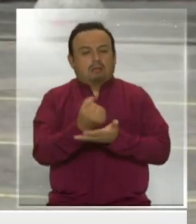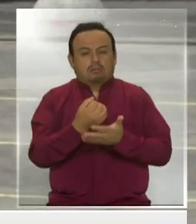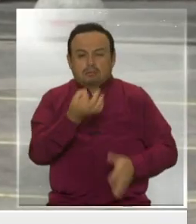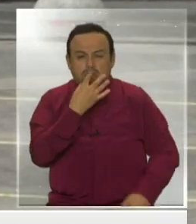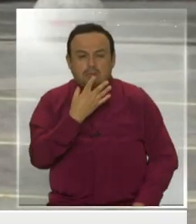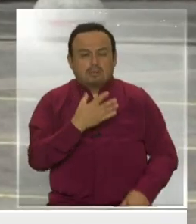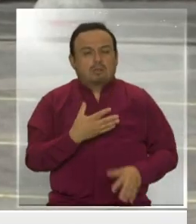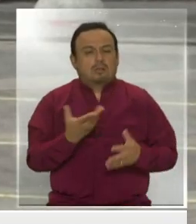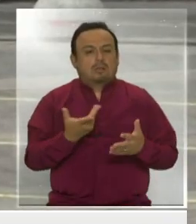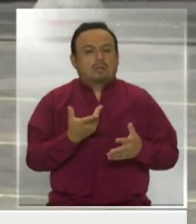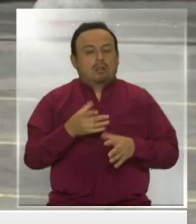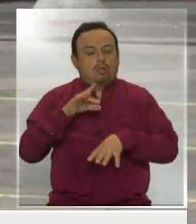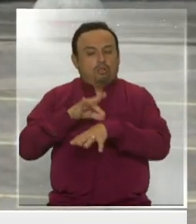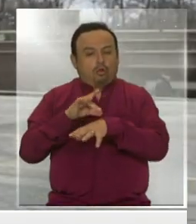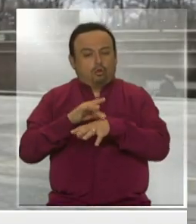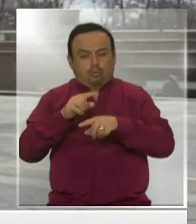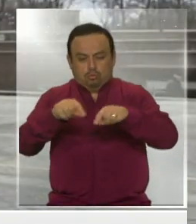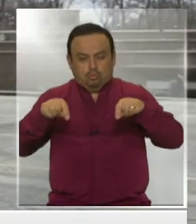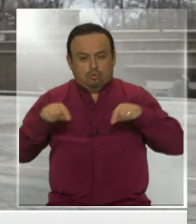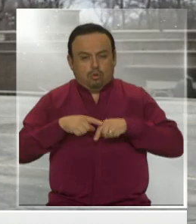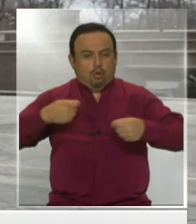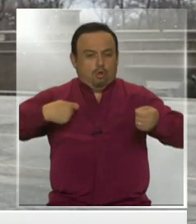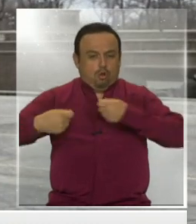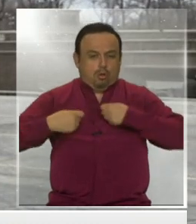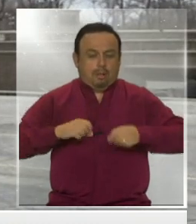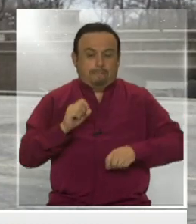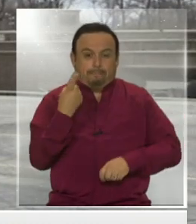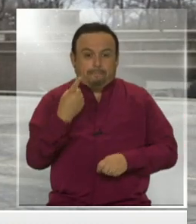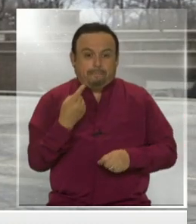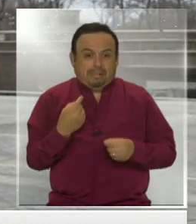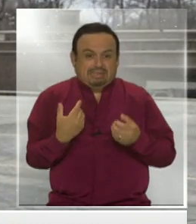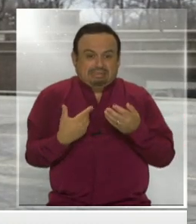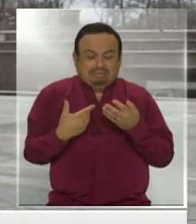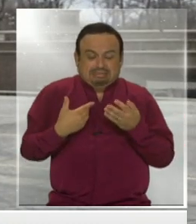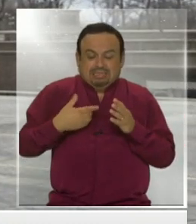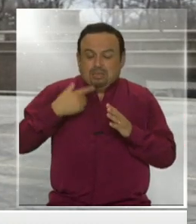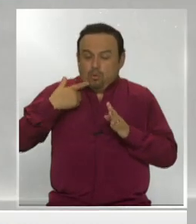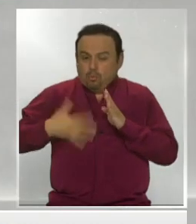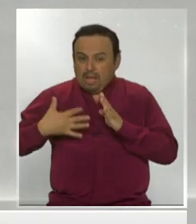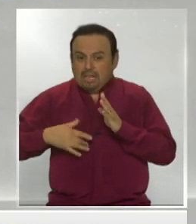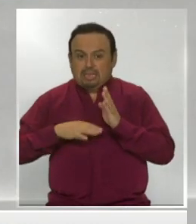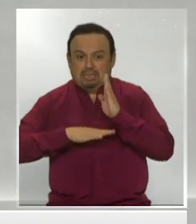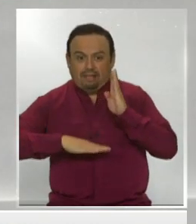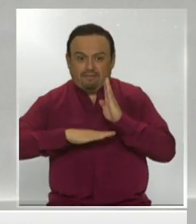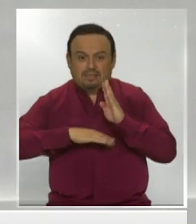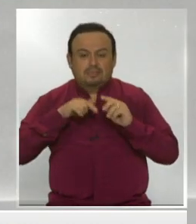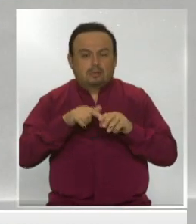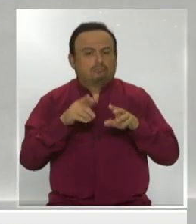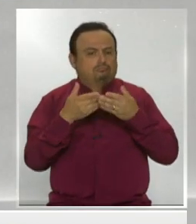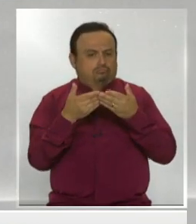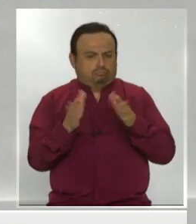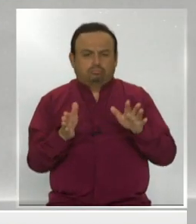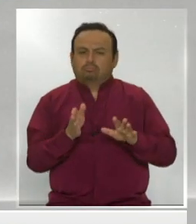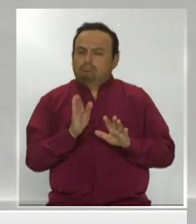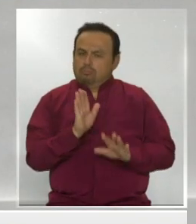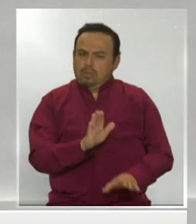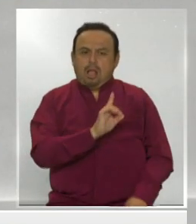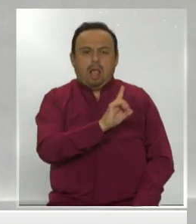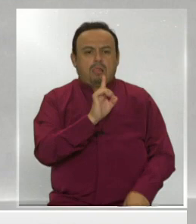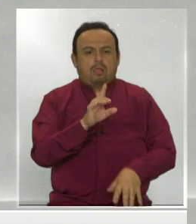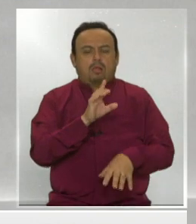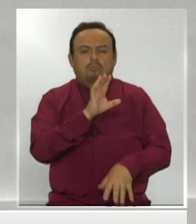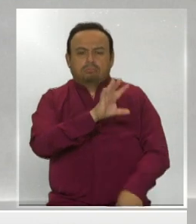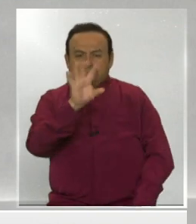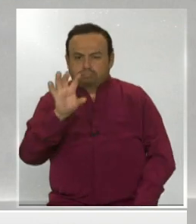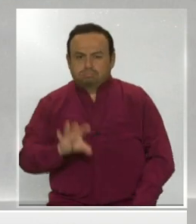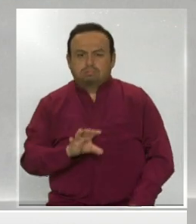los establecimientos médicos y otros comercios con productos de primera necesidad, pueden permanecer abiertos. Cada región podrá determinar